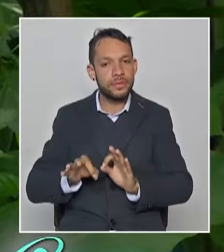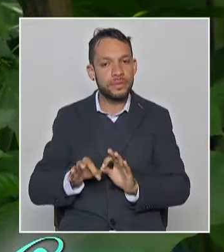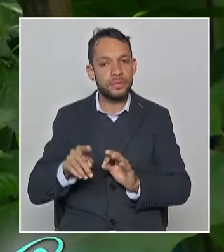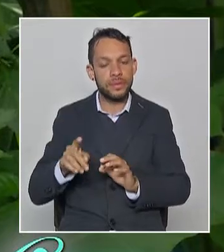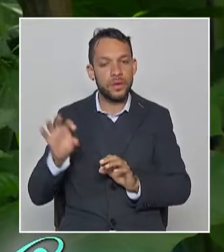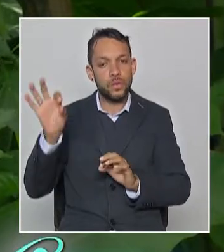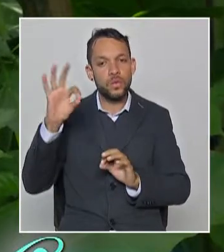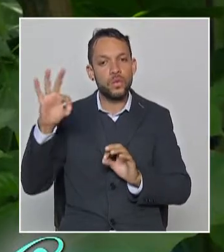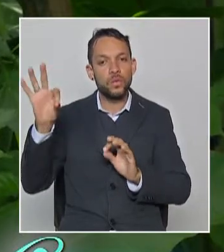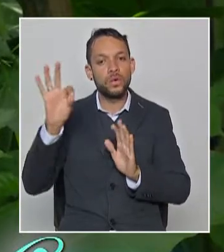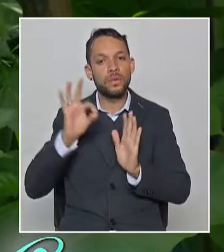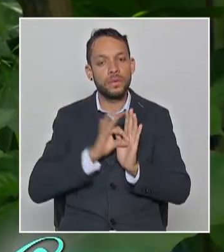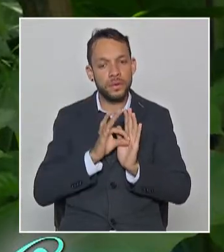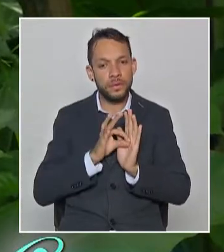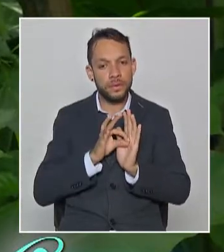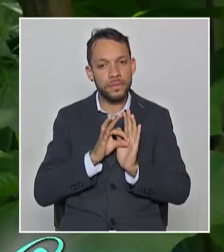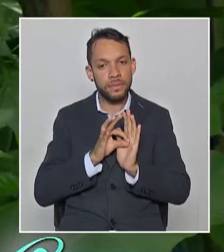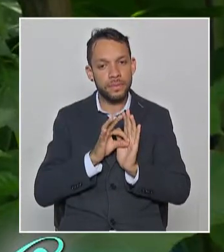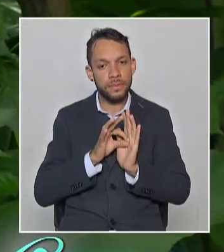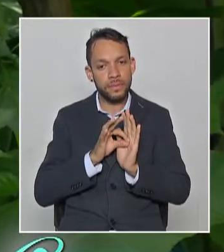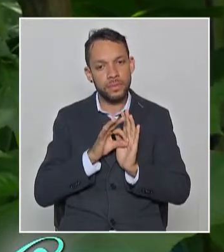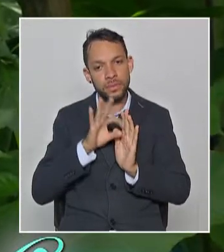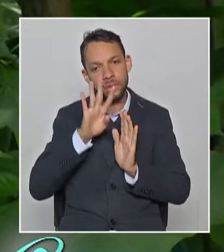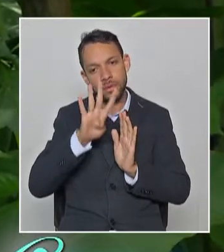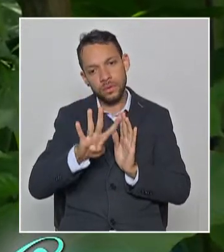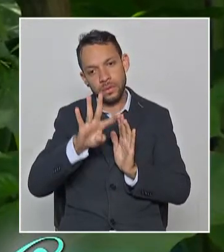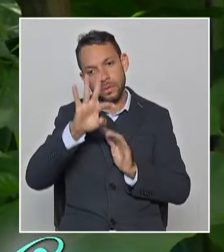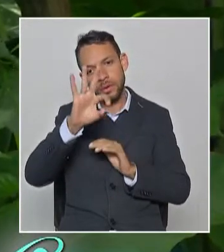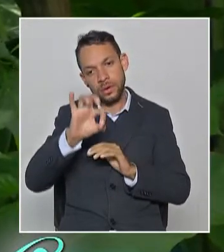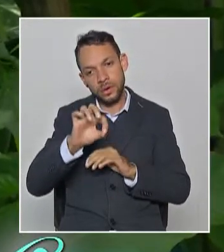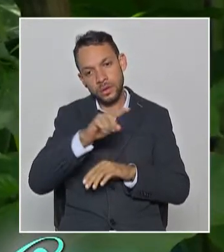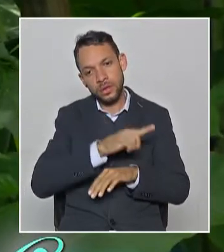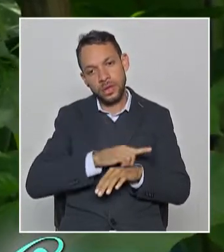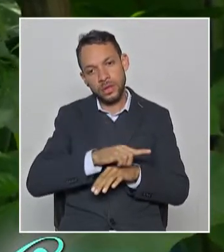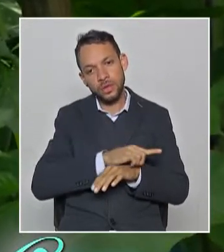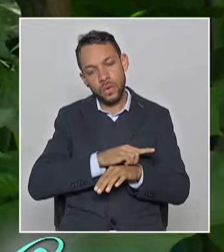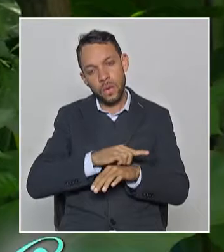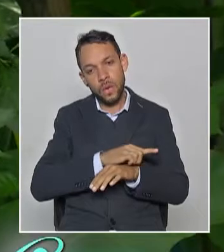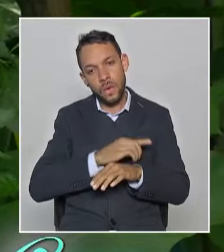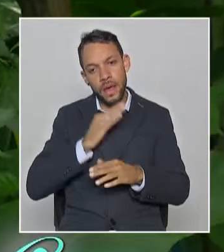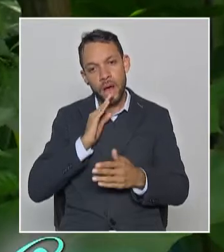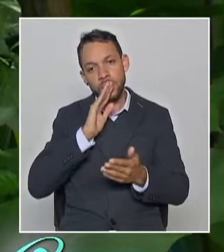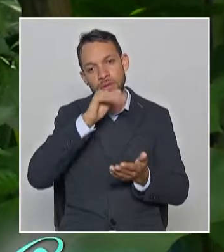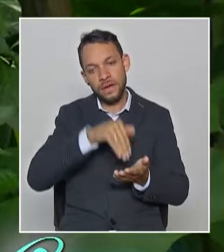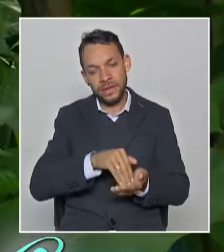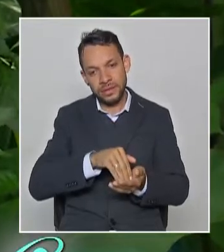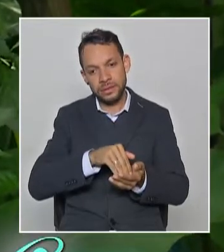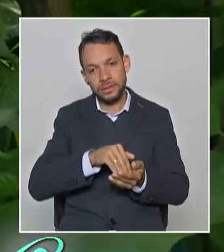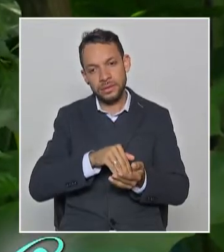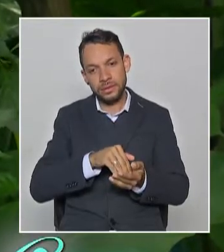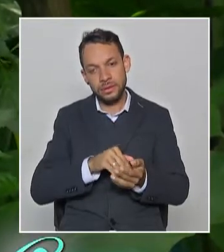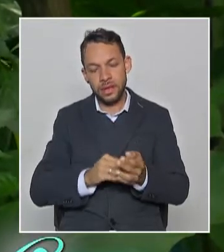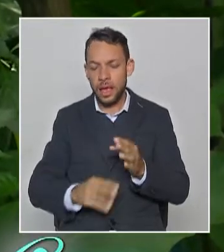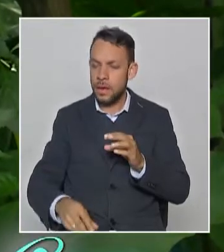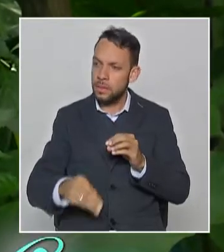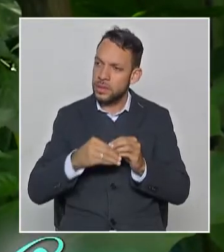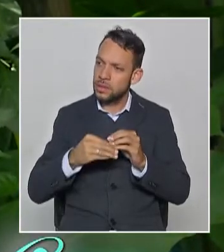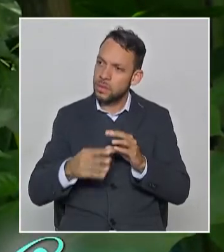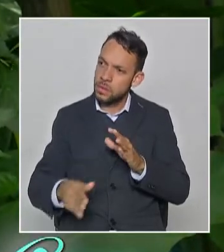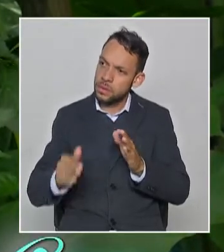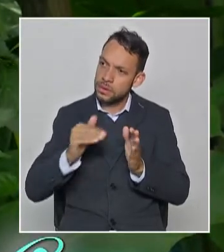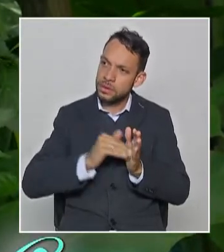abeja pica y a las 48 horas vuelve a regenerar la pitoxina, ¿cierto? Debe